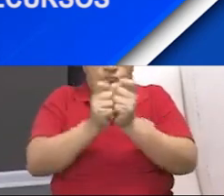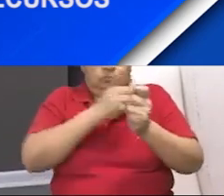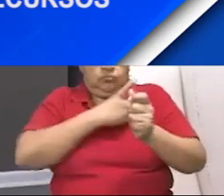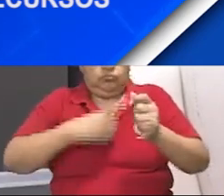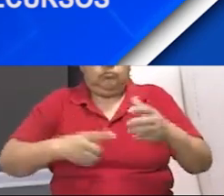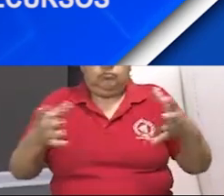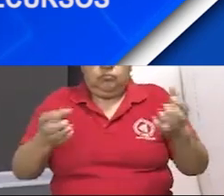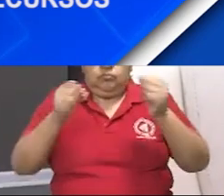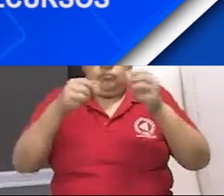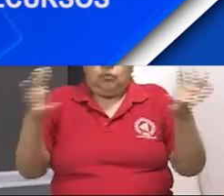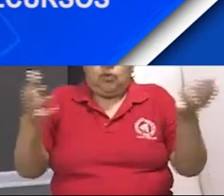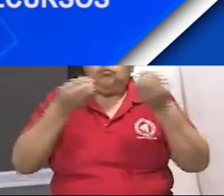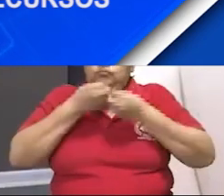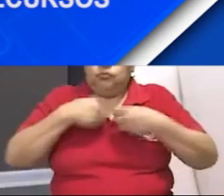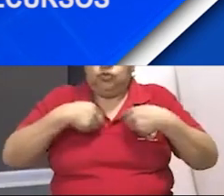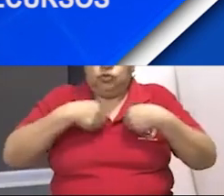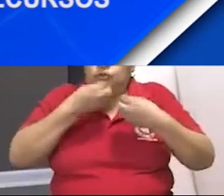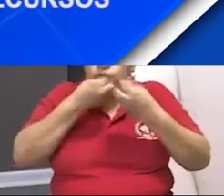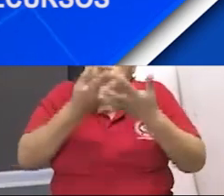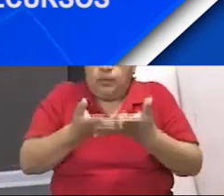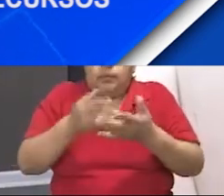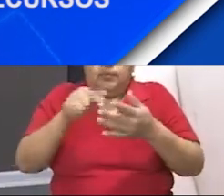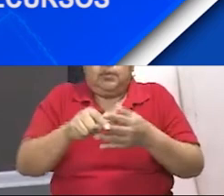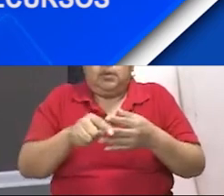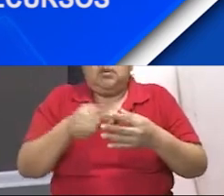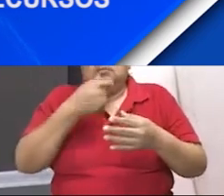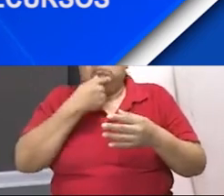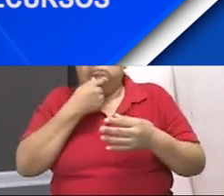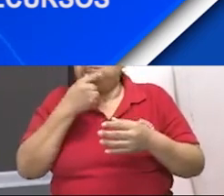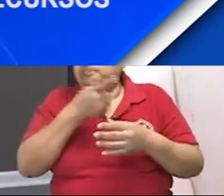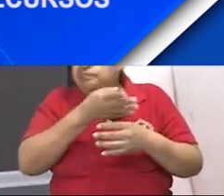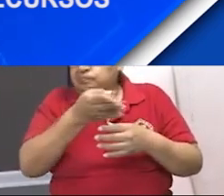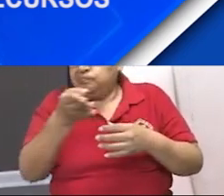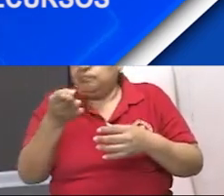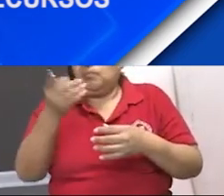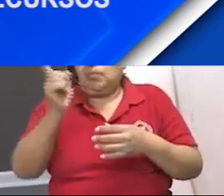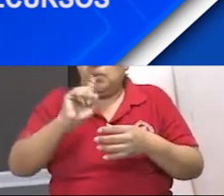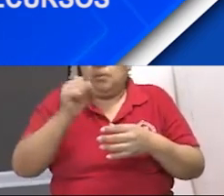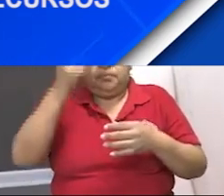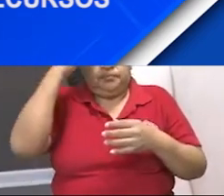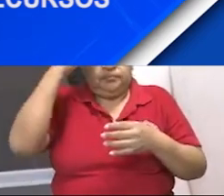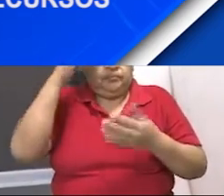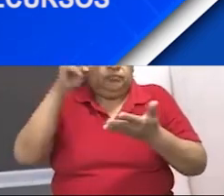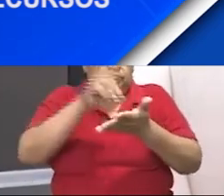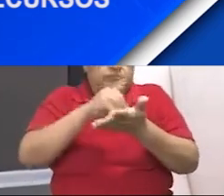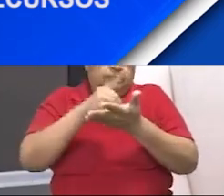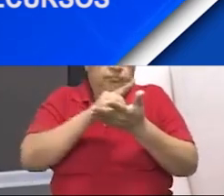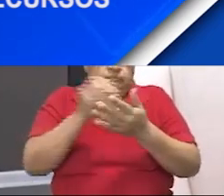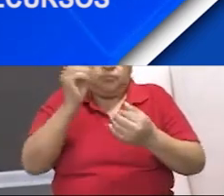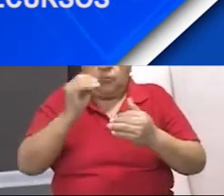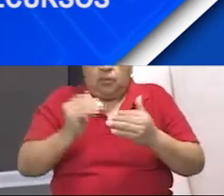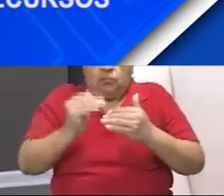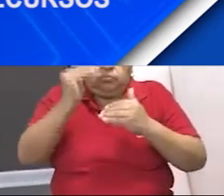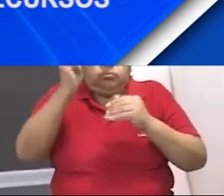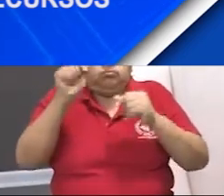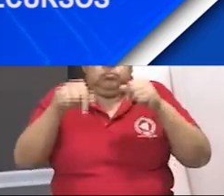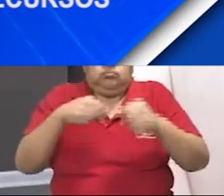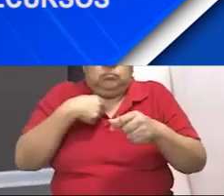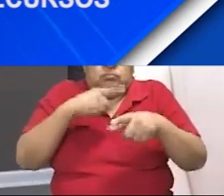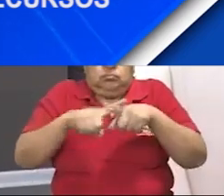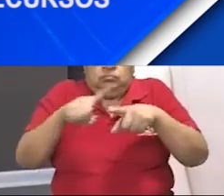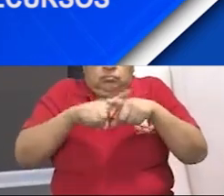confundir bajo la lógica de que este aumento, este pago de